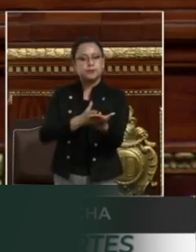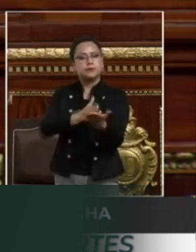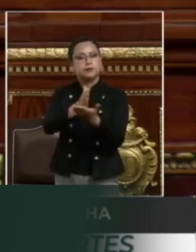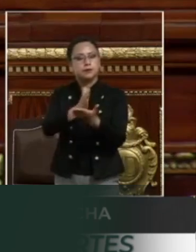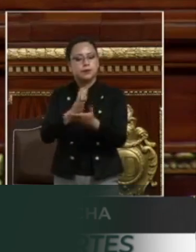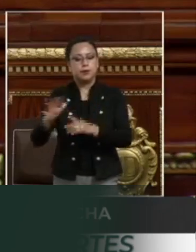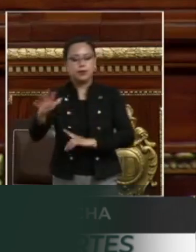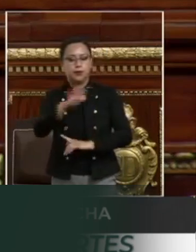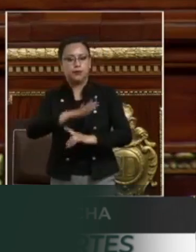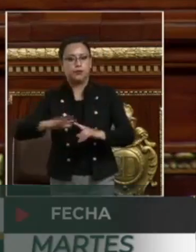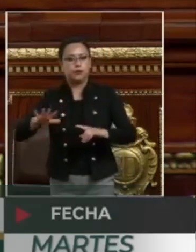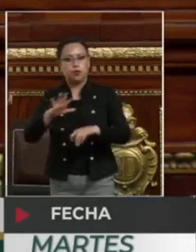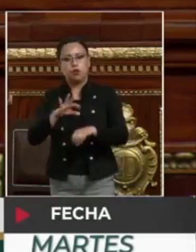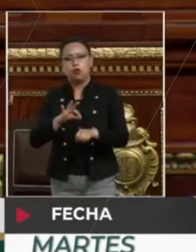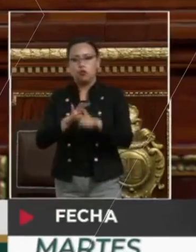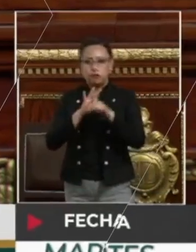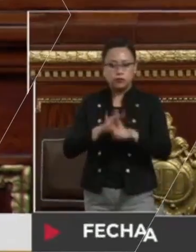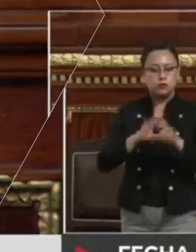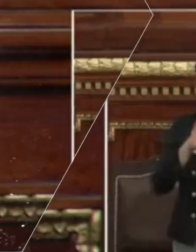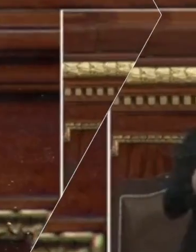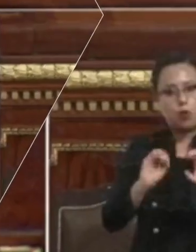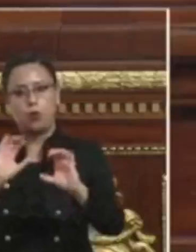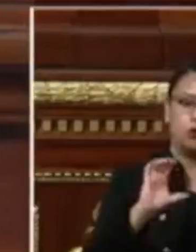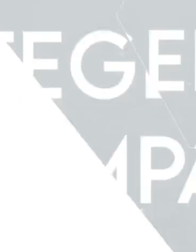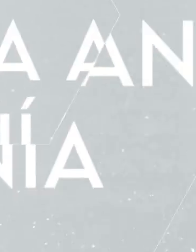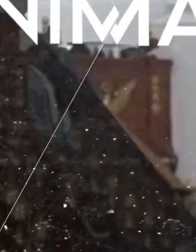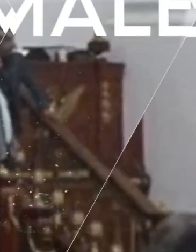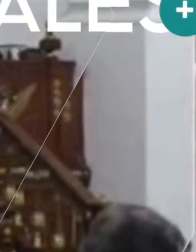mujeres con orígenes indígenas.